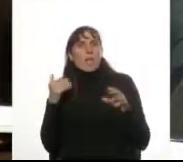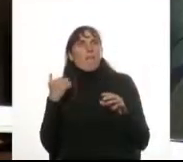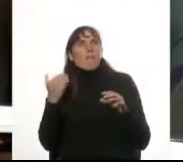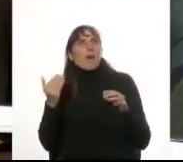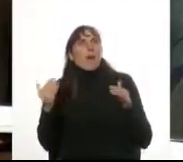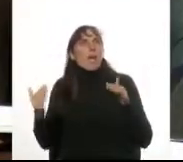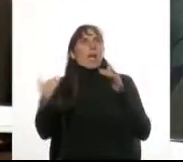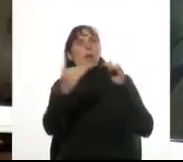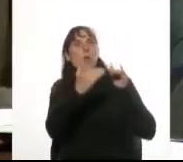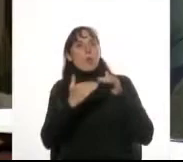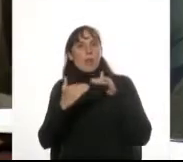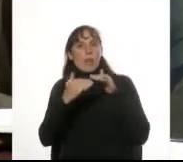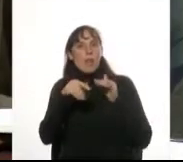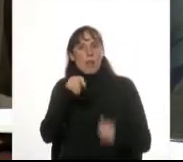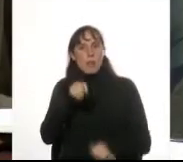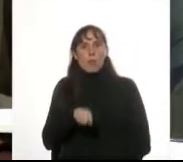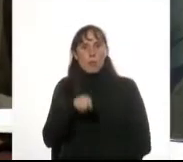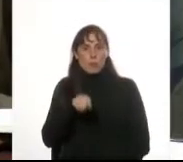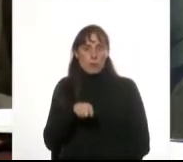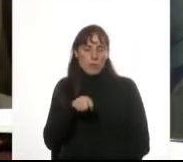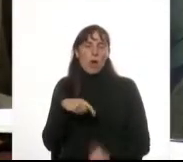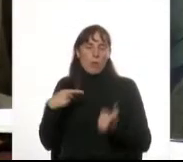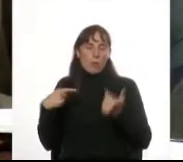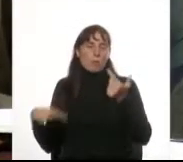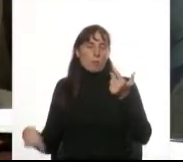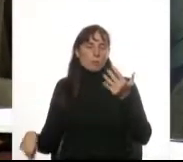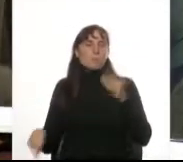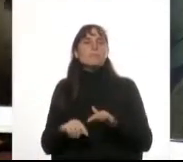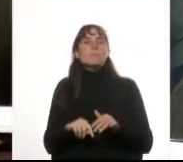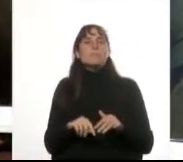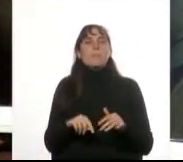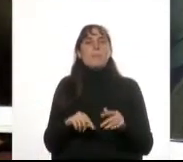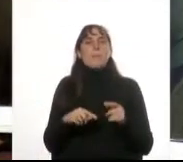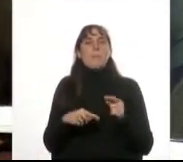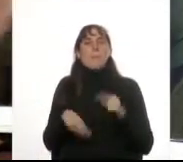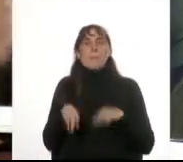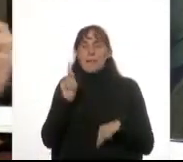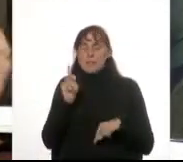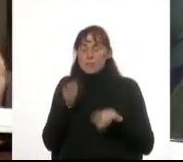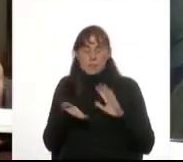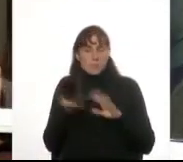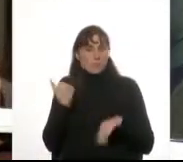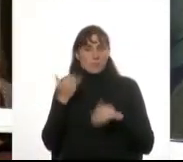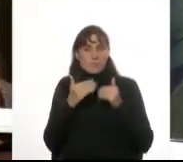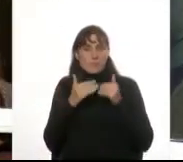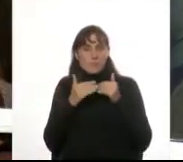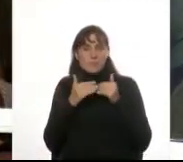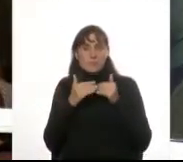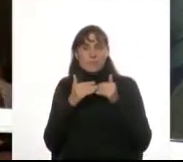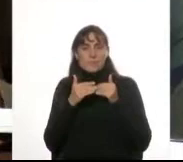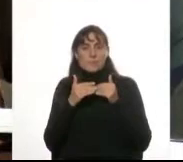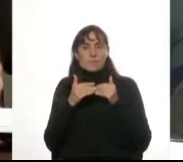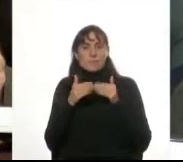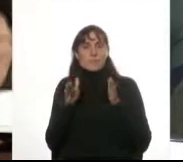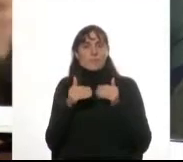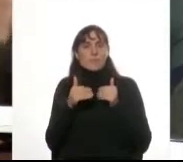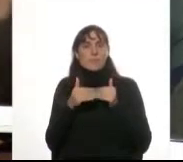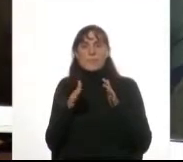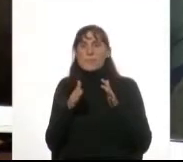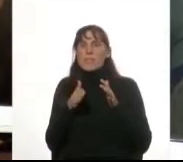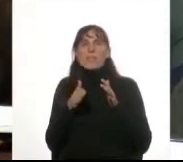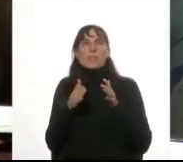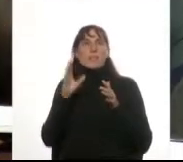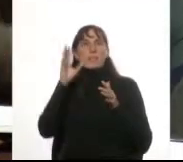de la igualdad jurídica y otras cosas. Pero desde el principio, el